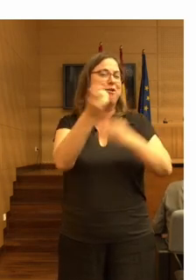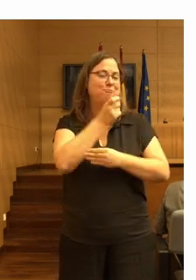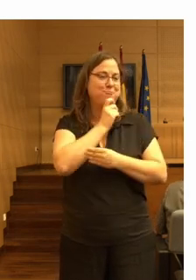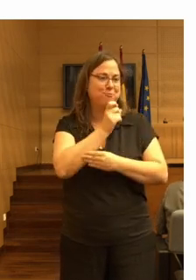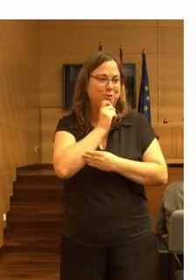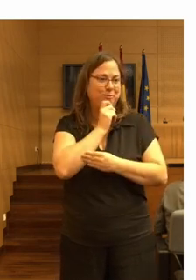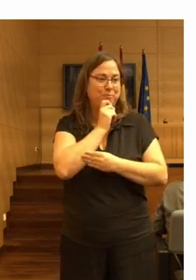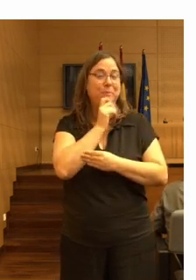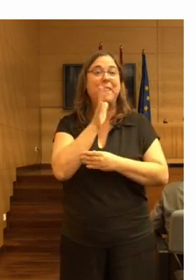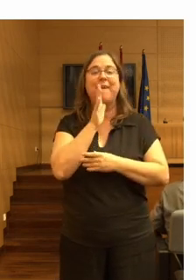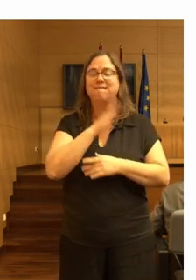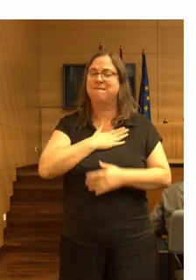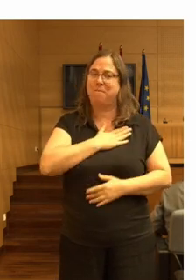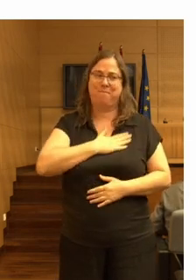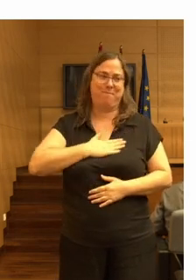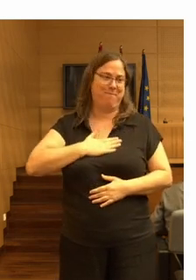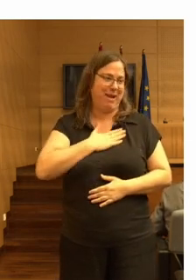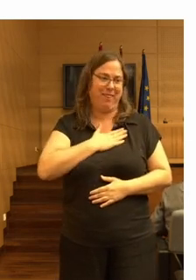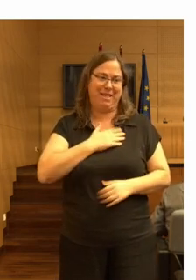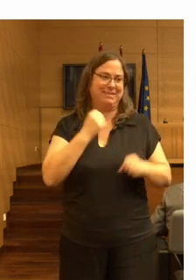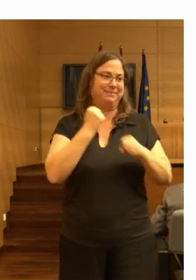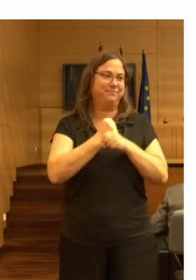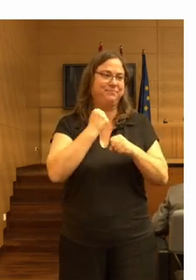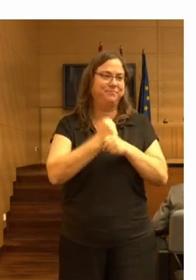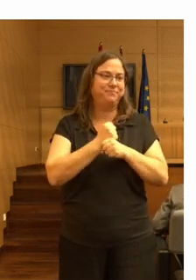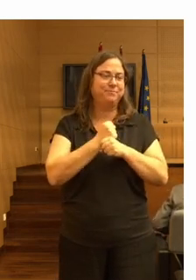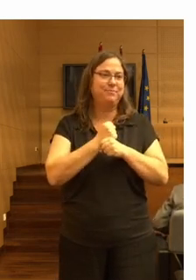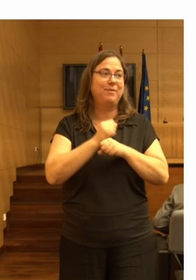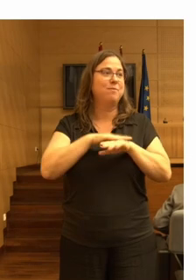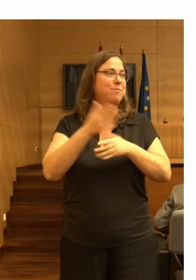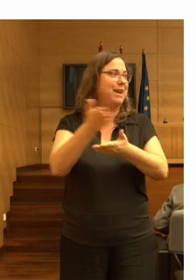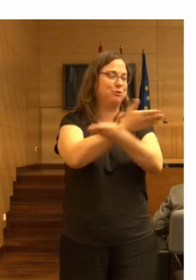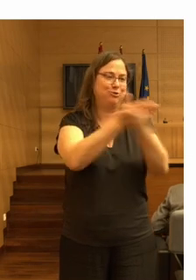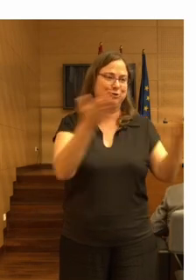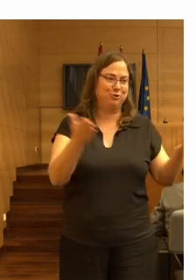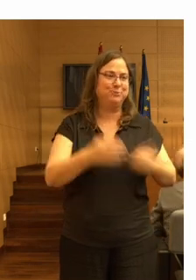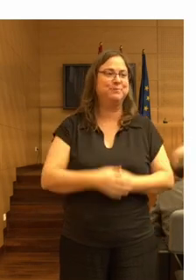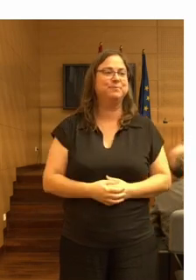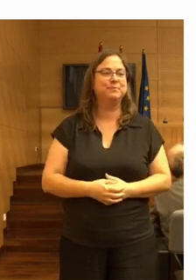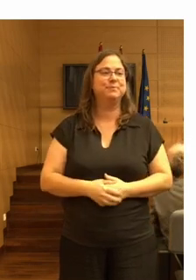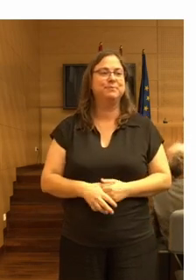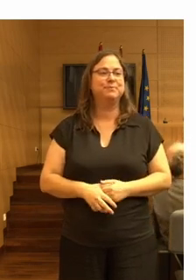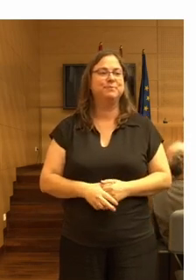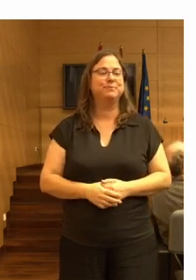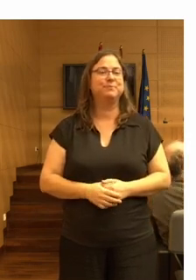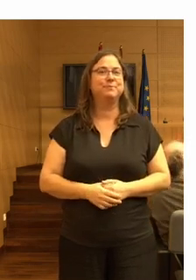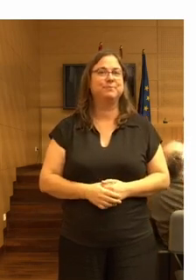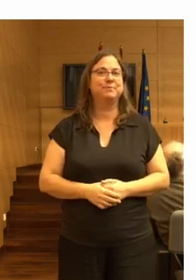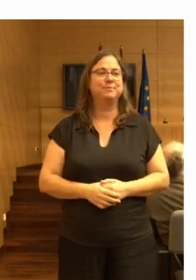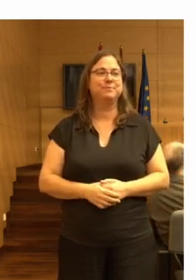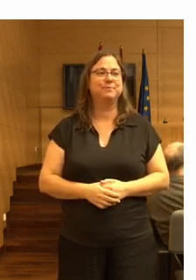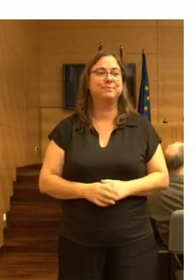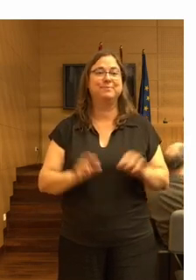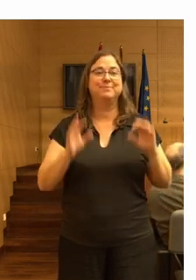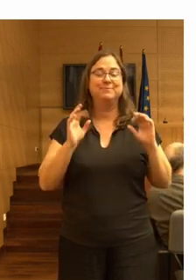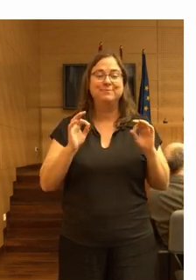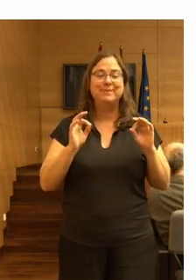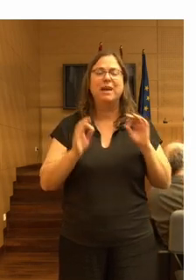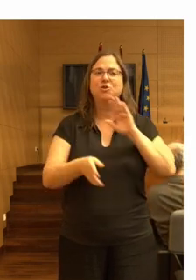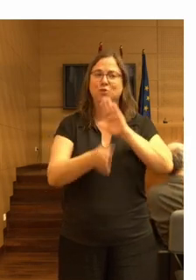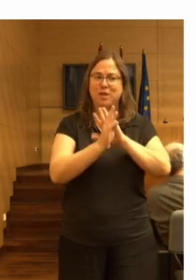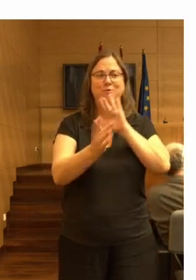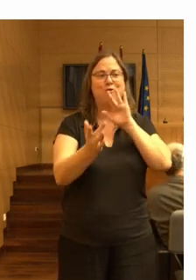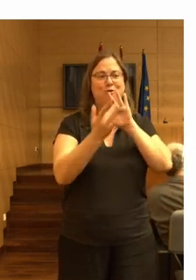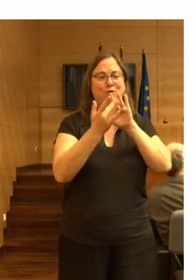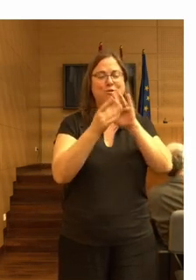cosas. Ha sido un verdadero placer trabajar para todos vosotros y estaremos en contacto